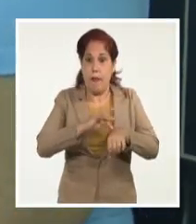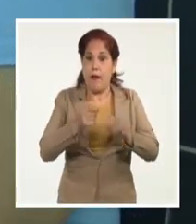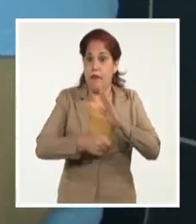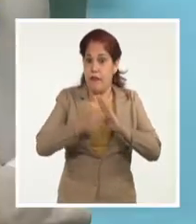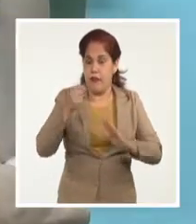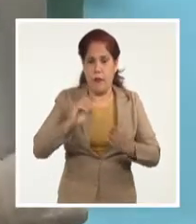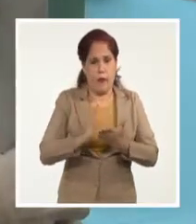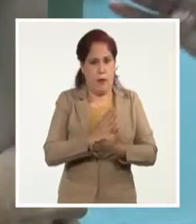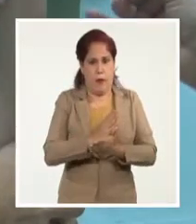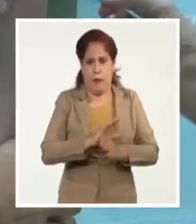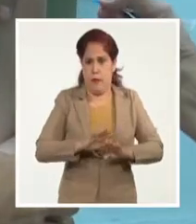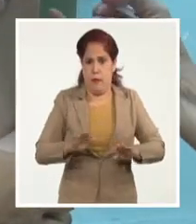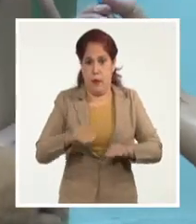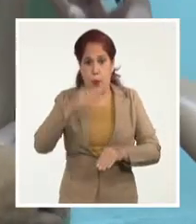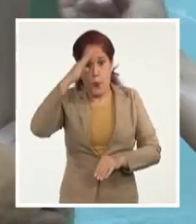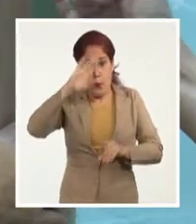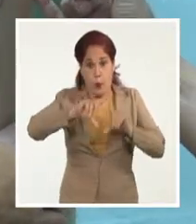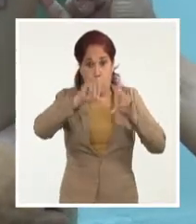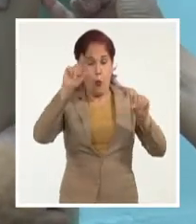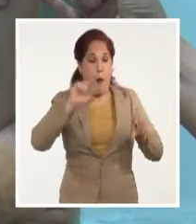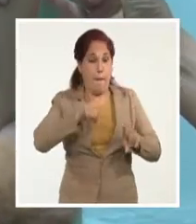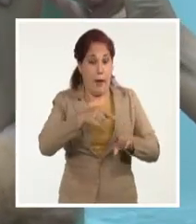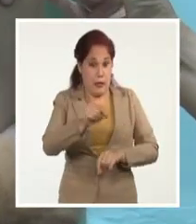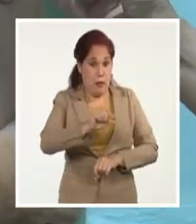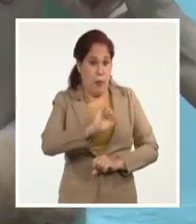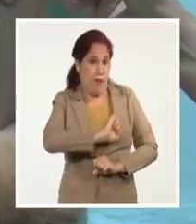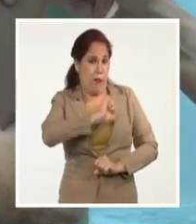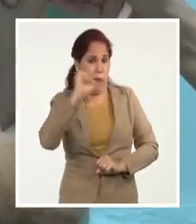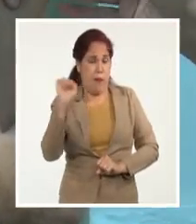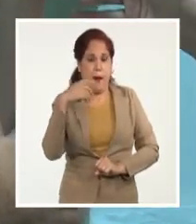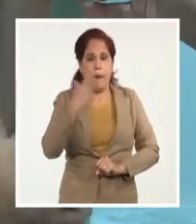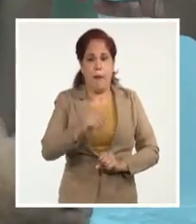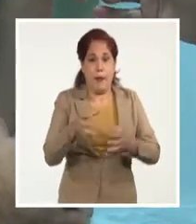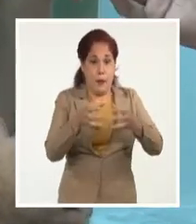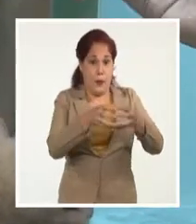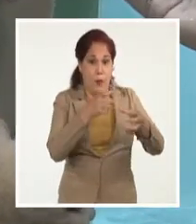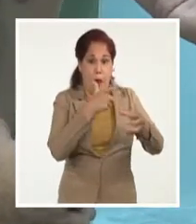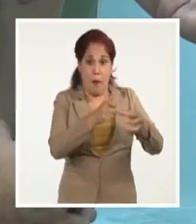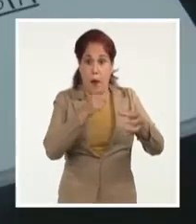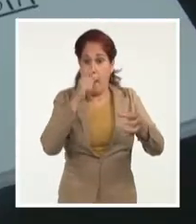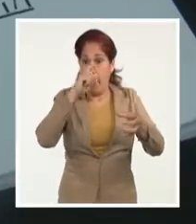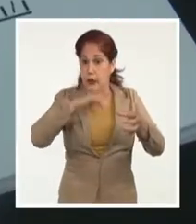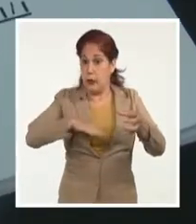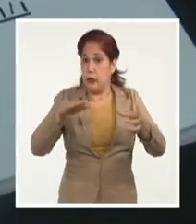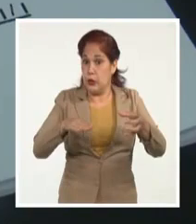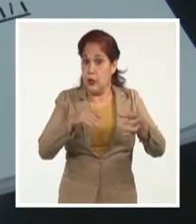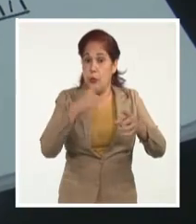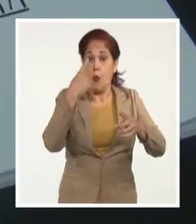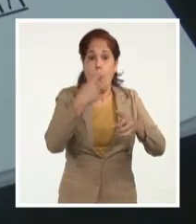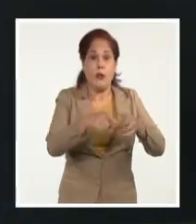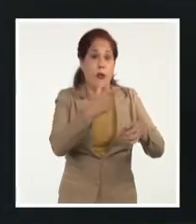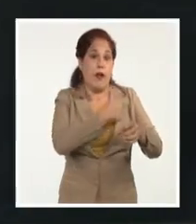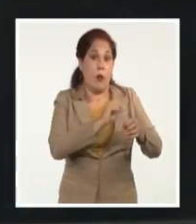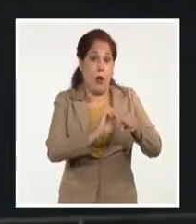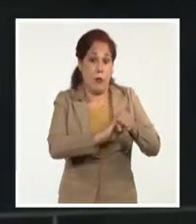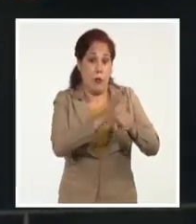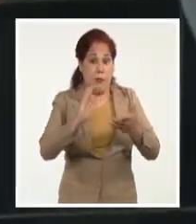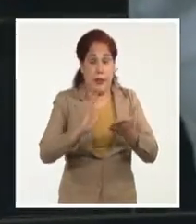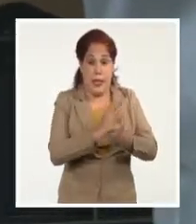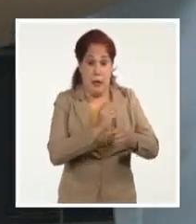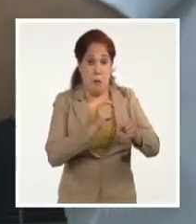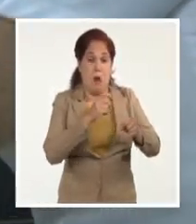erradicadas a este logro se suman los residentes ensayos clínicos con soberana pediatra ya ismael y yo con la vacuna abdalá